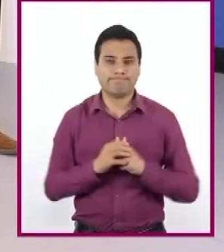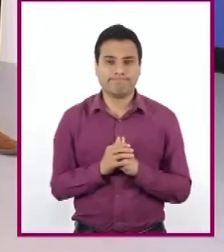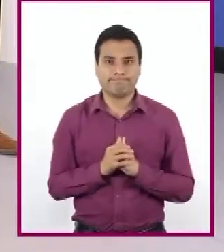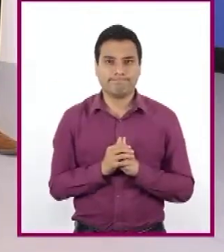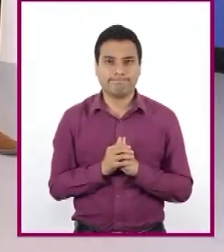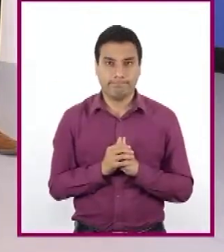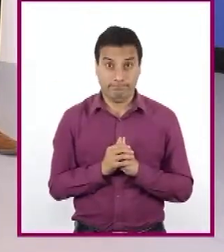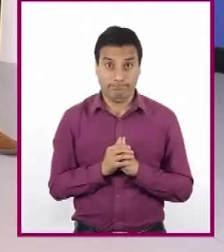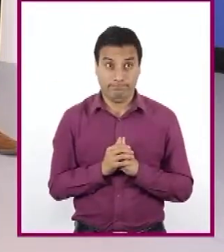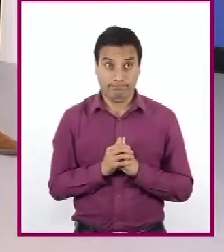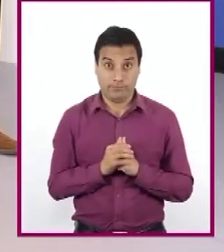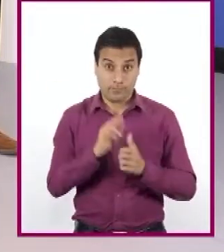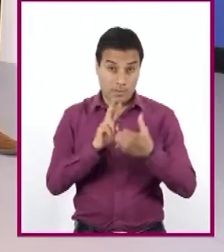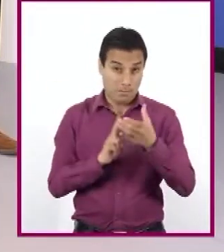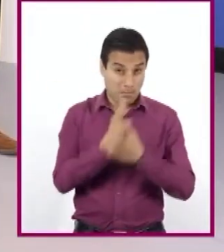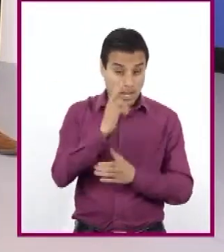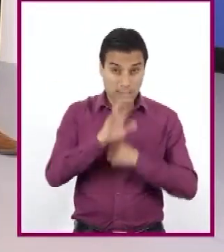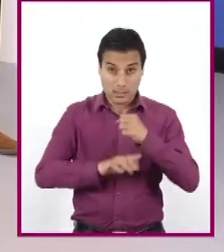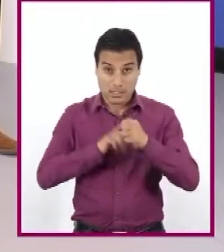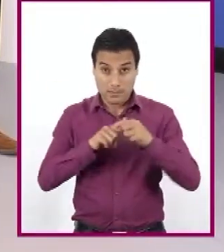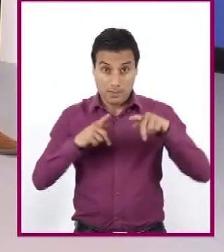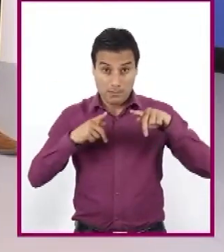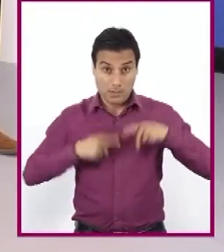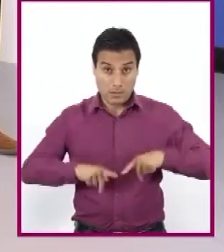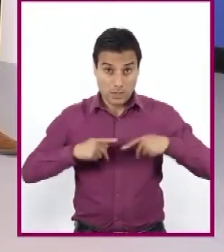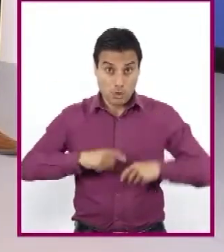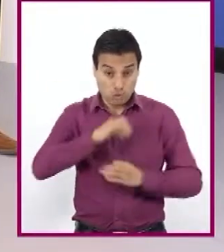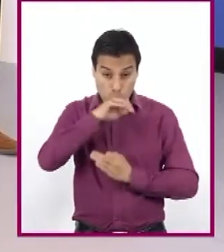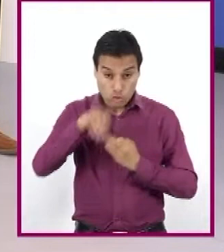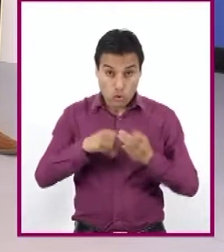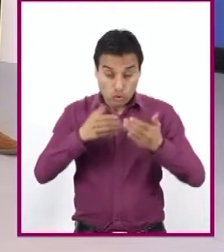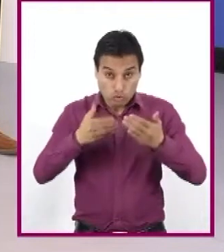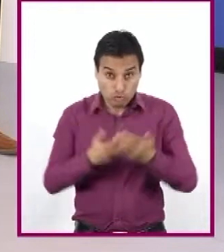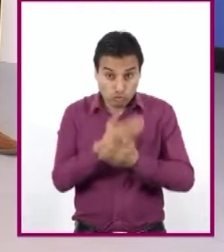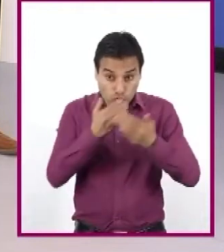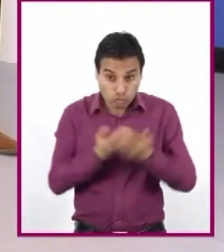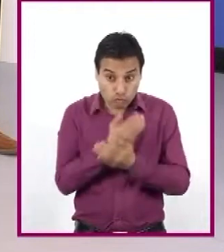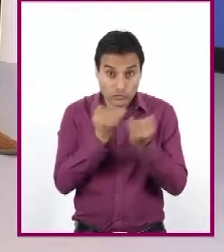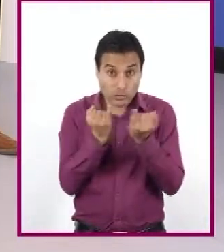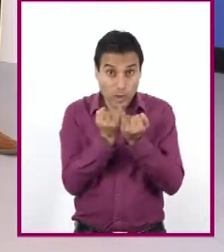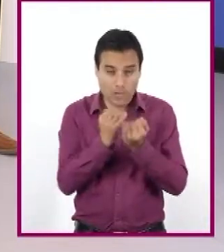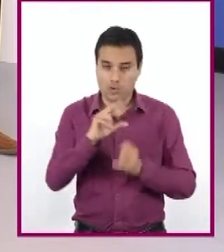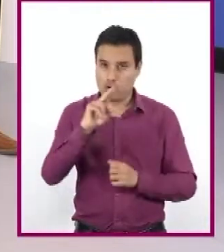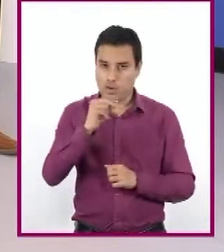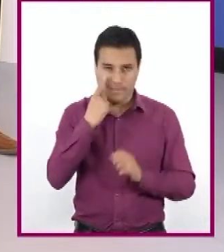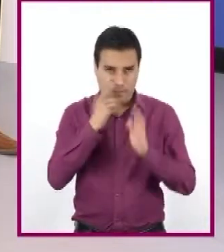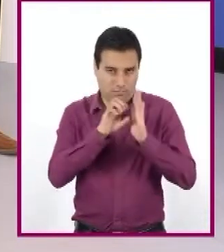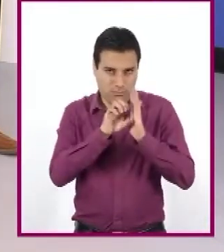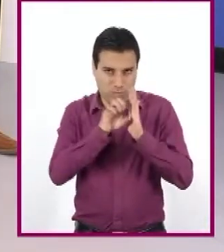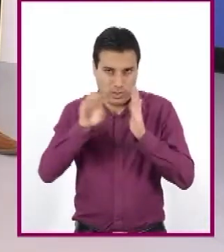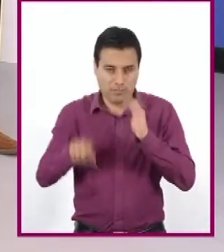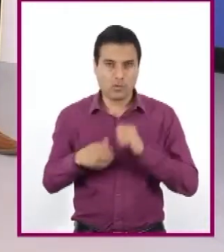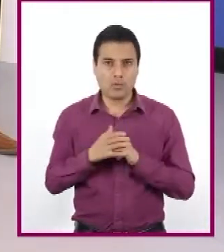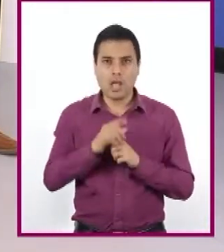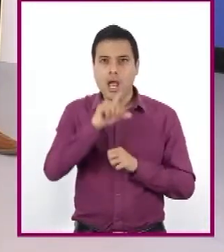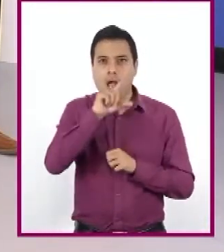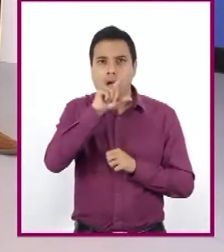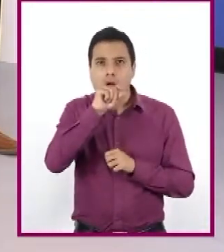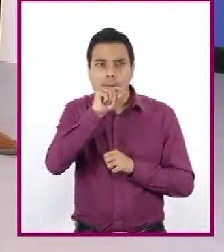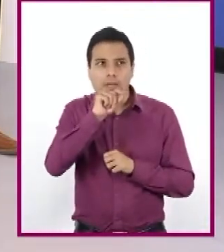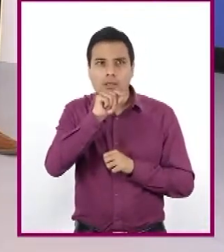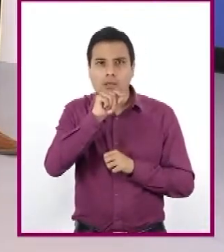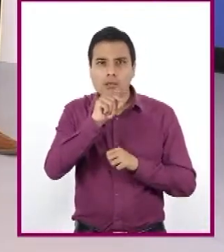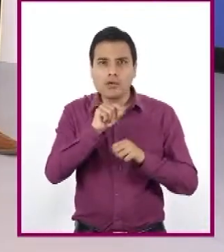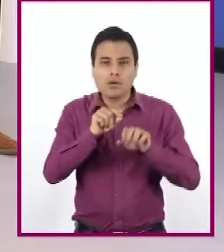nos reproducimos de la misma manera, ¿o sí? Pongamos un ejemplo. ¿Cómo se reproduce un ave? Maestro